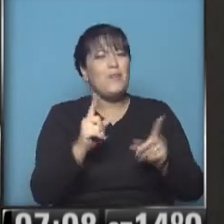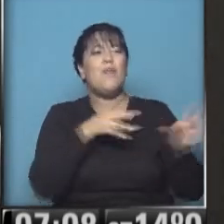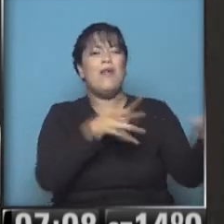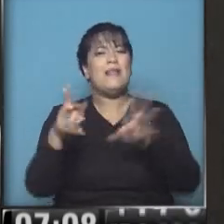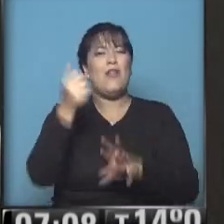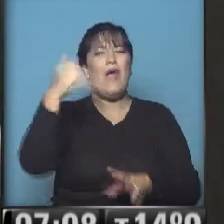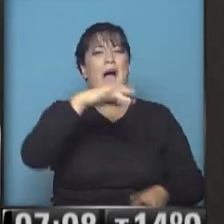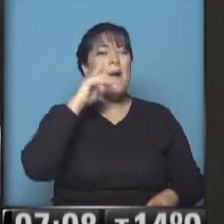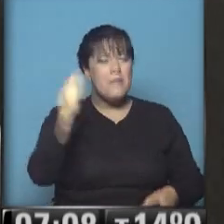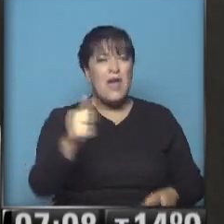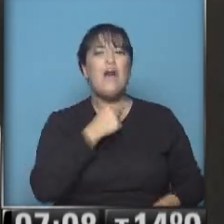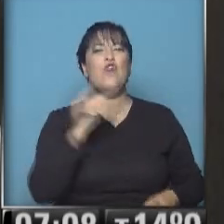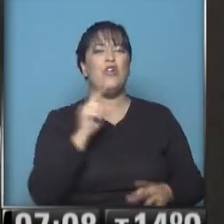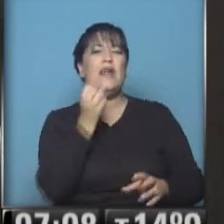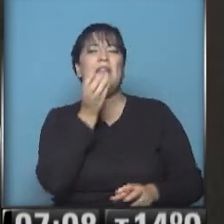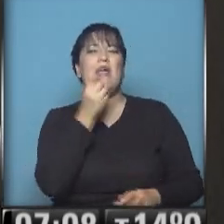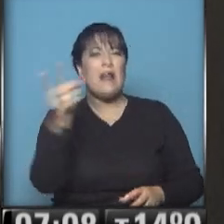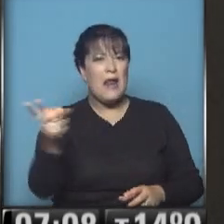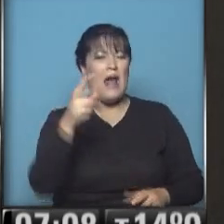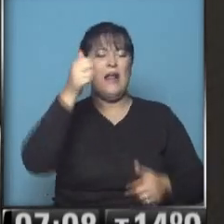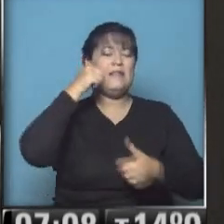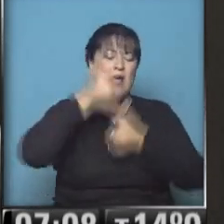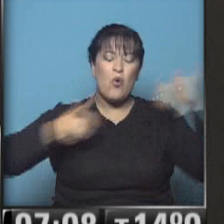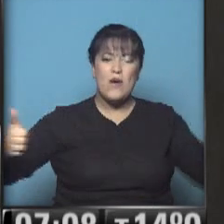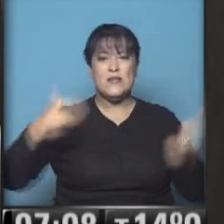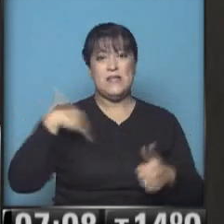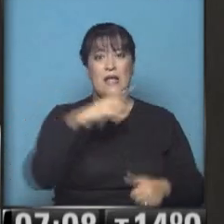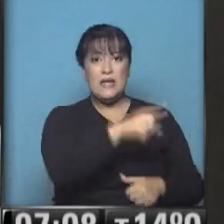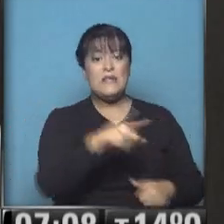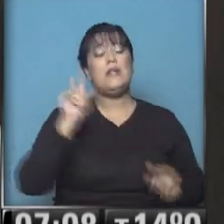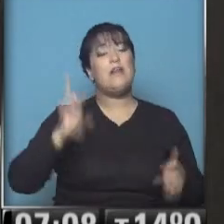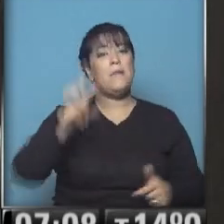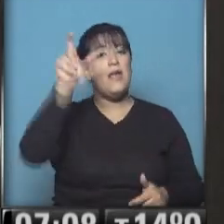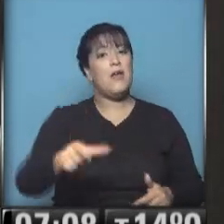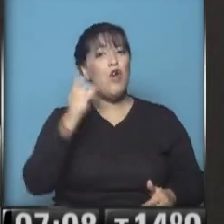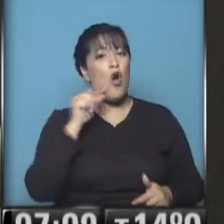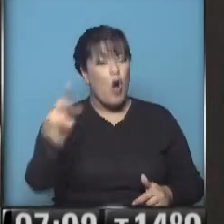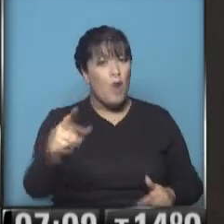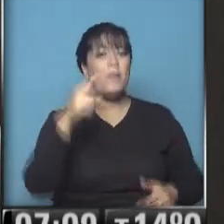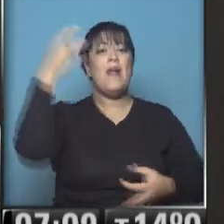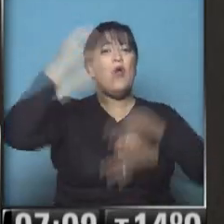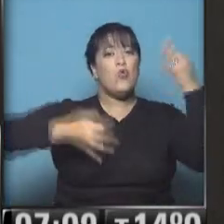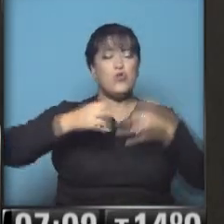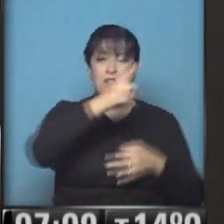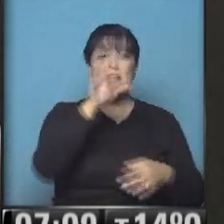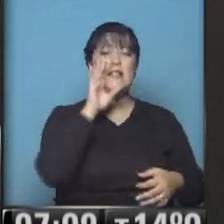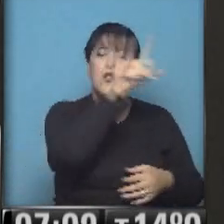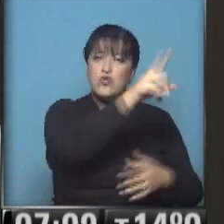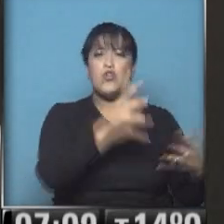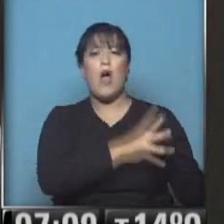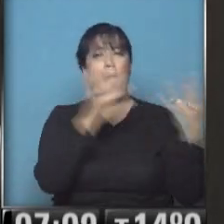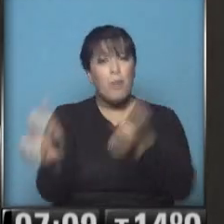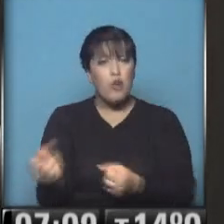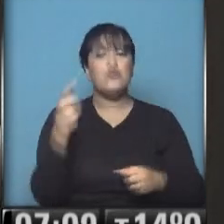AMIA declaren en Teherán ante jueces argentinos. Assange aseguró además que el apoyo de la justicia estadounidense a los buitres busca sentar